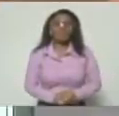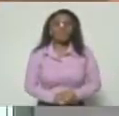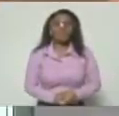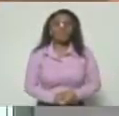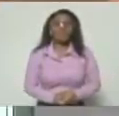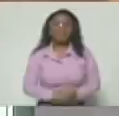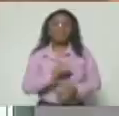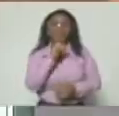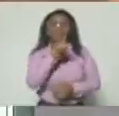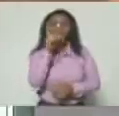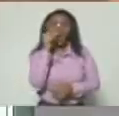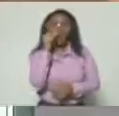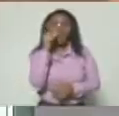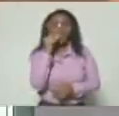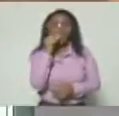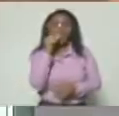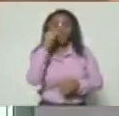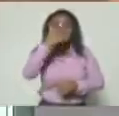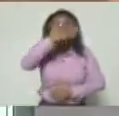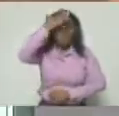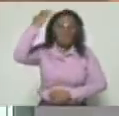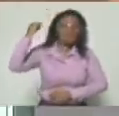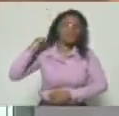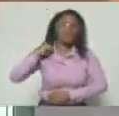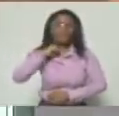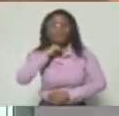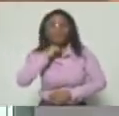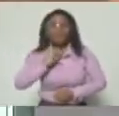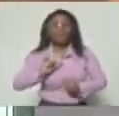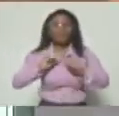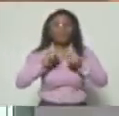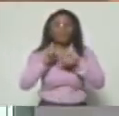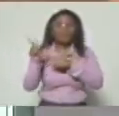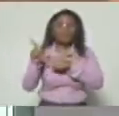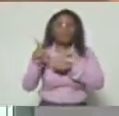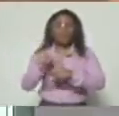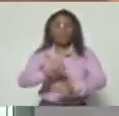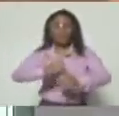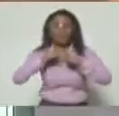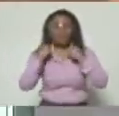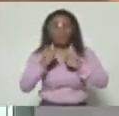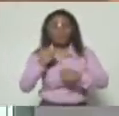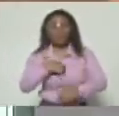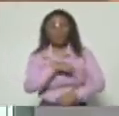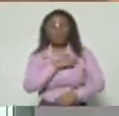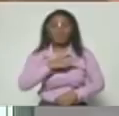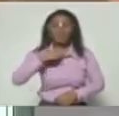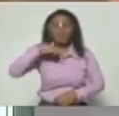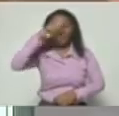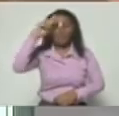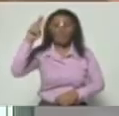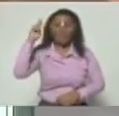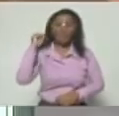por Sebastián Francisco de Miranda, inicialmente retomado con fuerza por nuestro padre Bolívar? ¿Qué hubiese sido de ese país